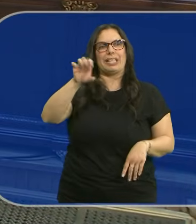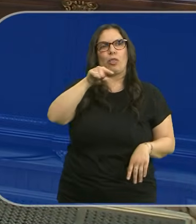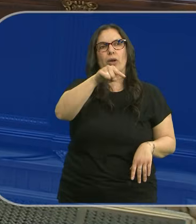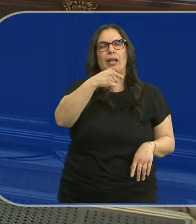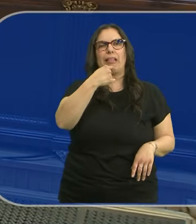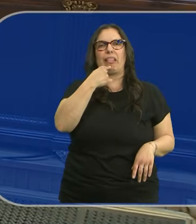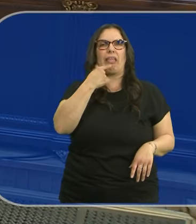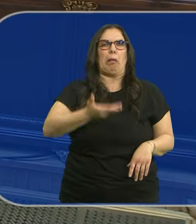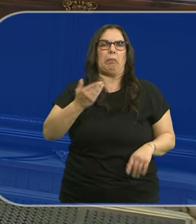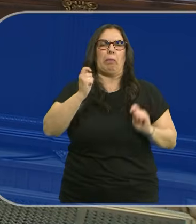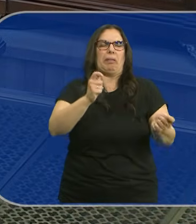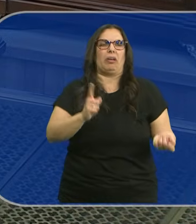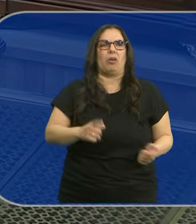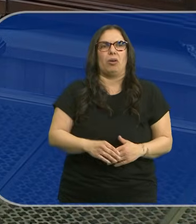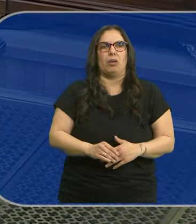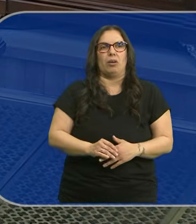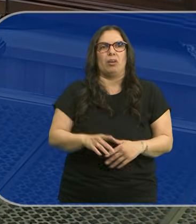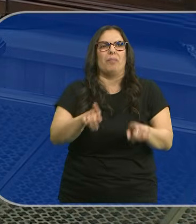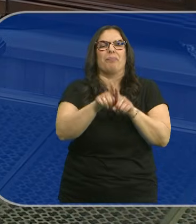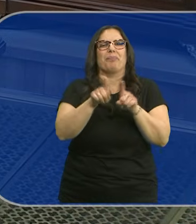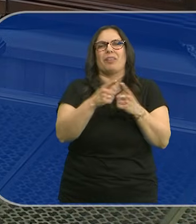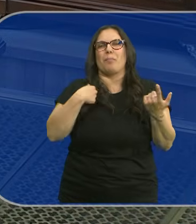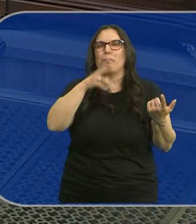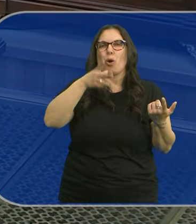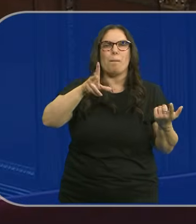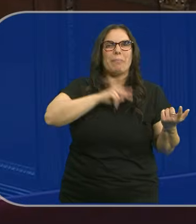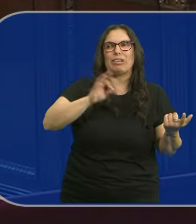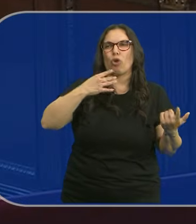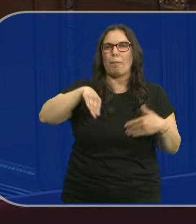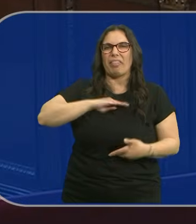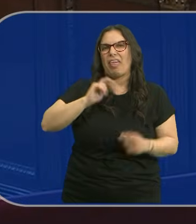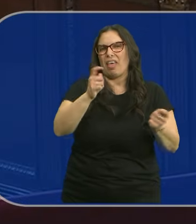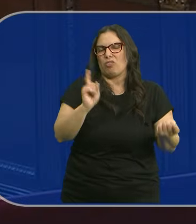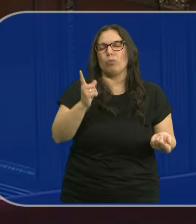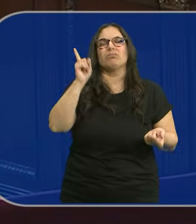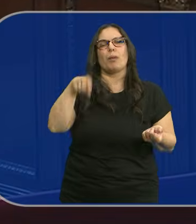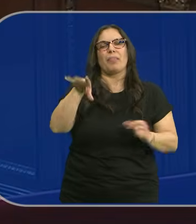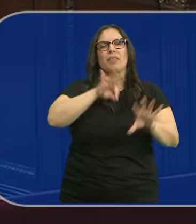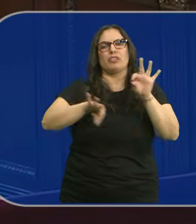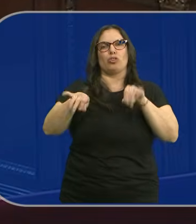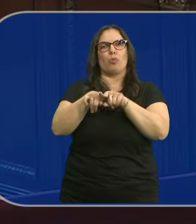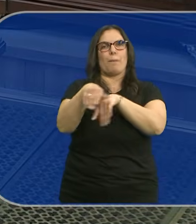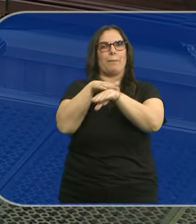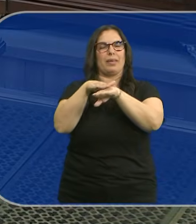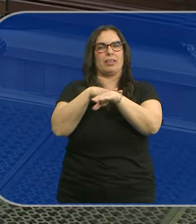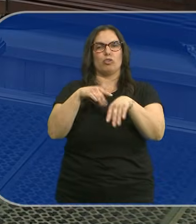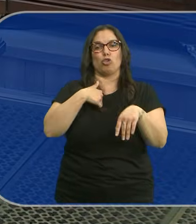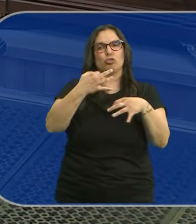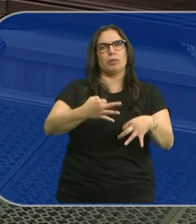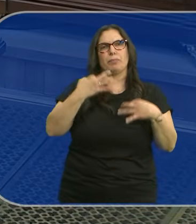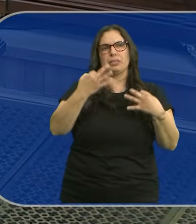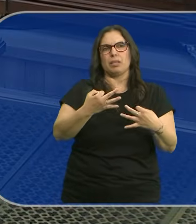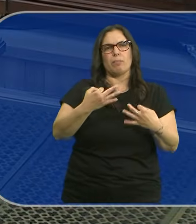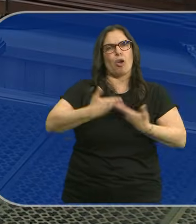Ábalos resta importancia. No se producen en función ni del mérito ni de la capacidad. También a las acciones que tomó como ministro. Siempre delegué